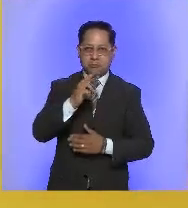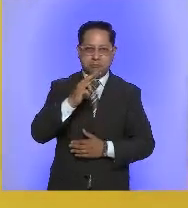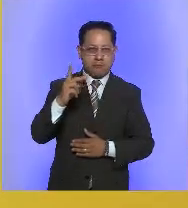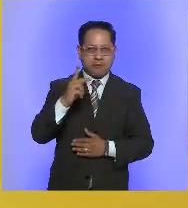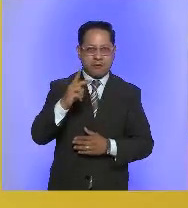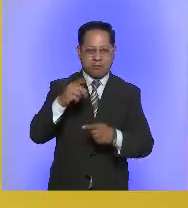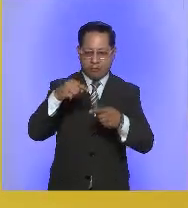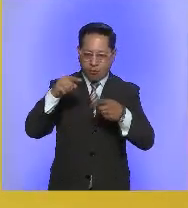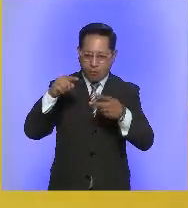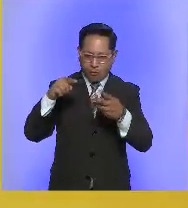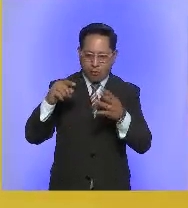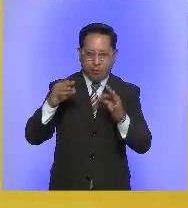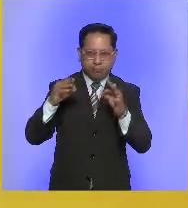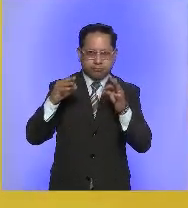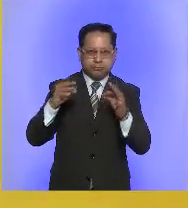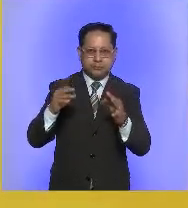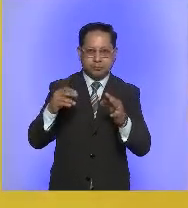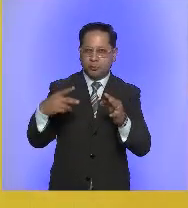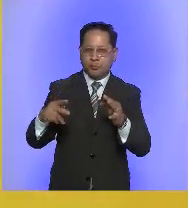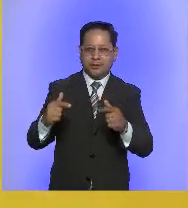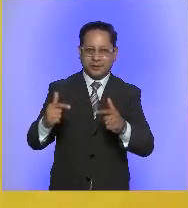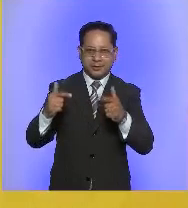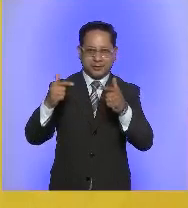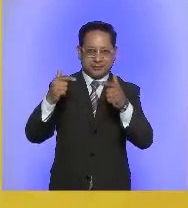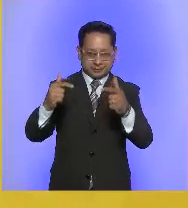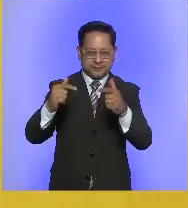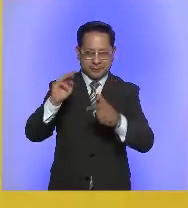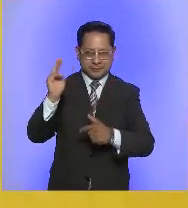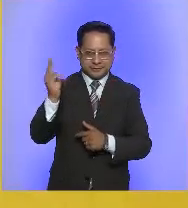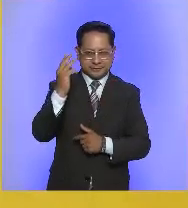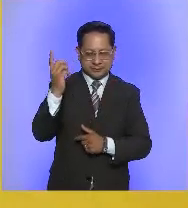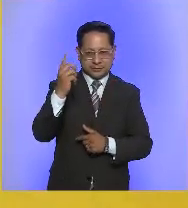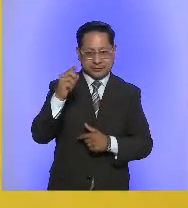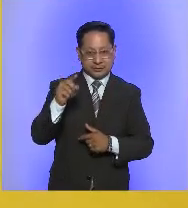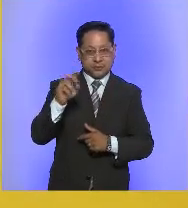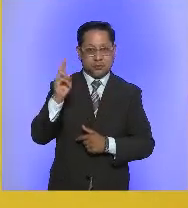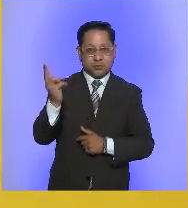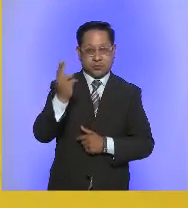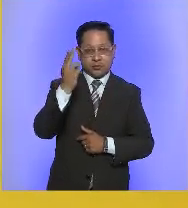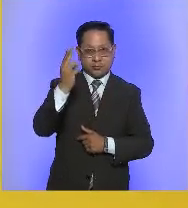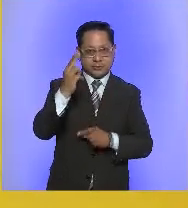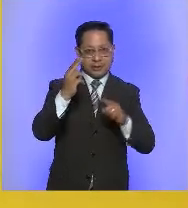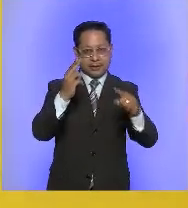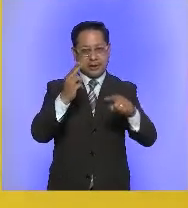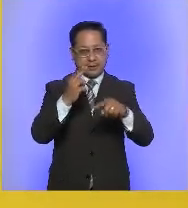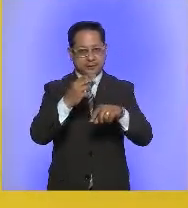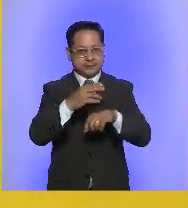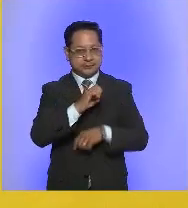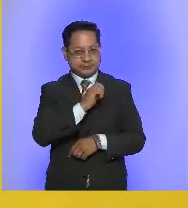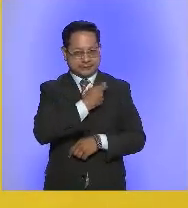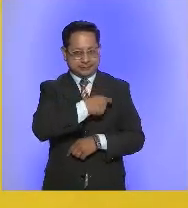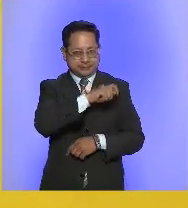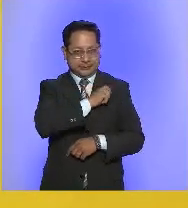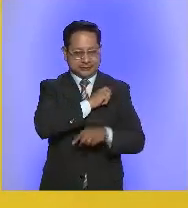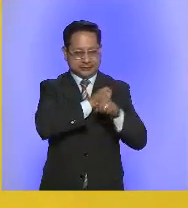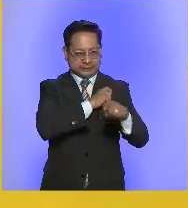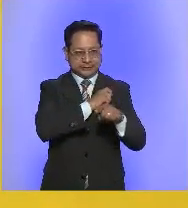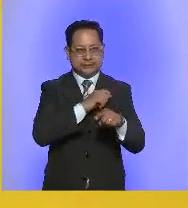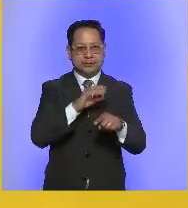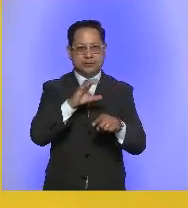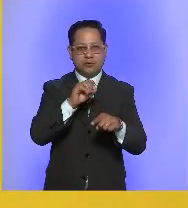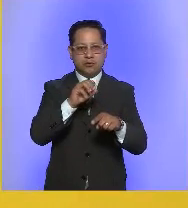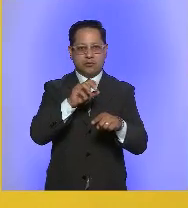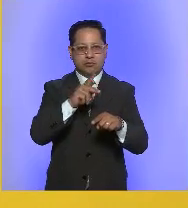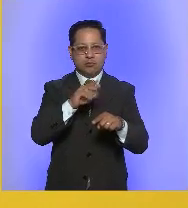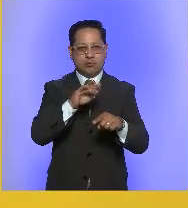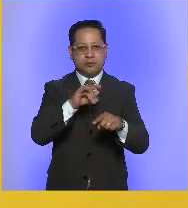doctorado en la Facultad de Derecho de la Universidad Complutense de Madrid. Especialista en Derecho Procesal y Justicia Alternativa por